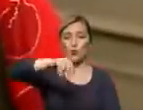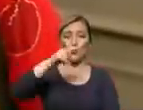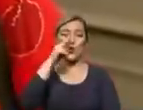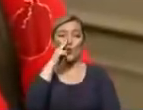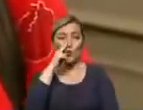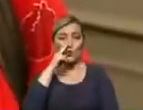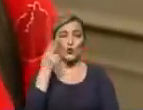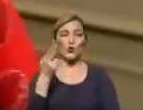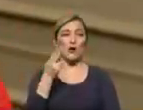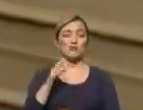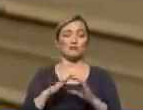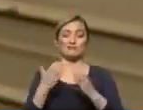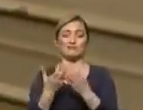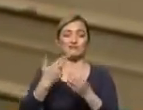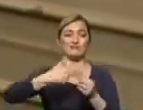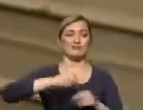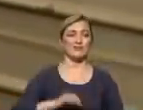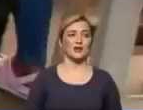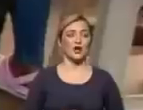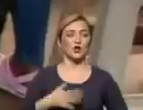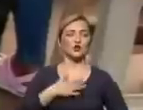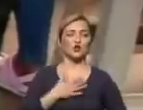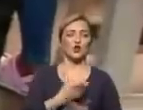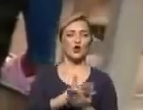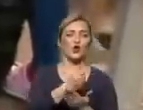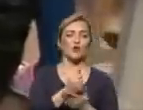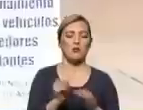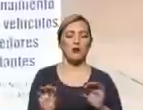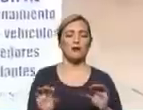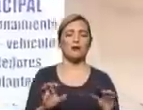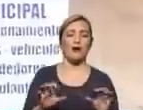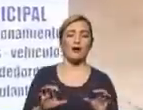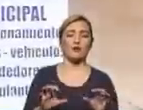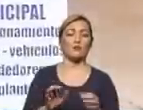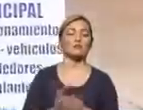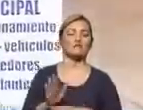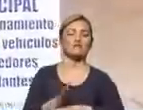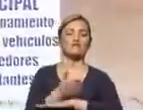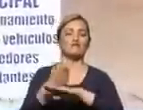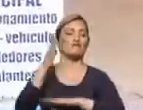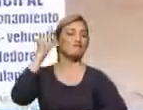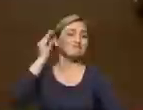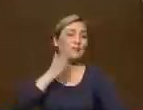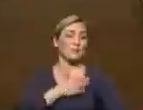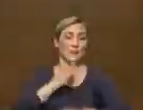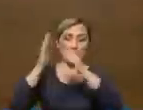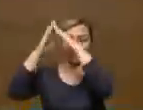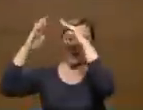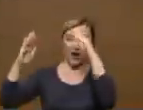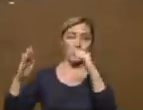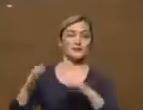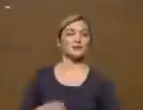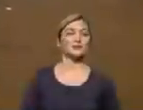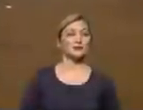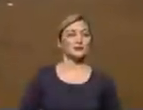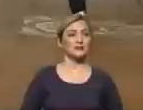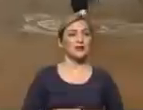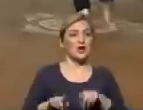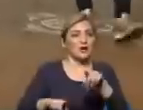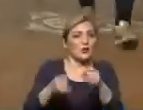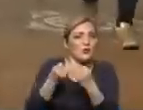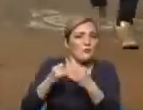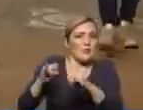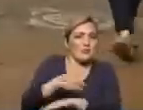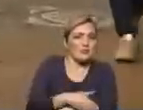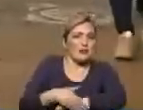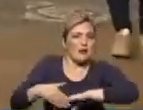un radio para escuchar música en mi casa. A eso se sumó el movimiento que el comercio informal también generó con puestos de ventas improvisados en